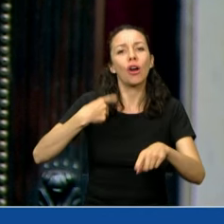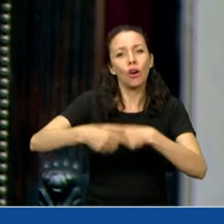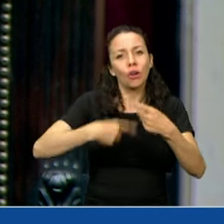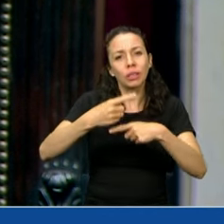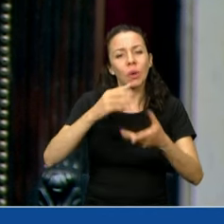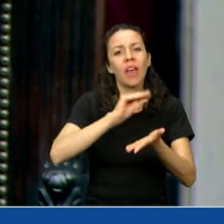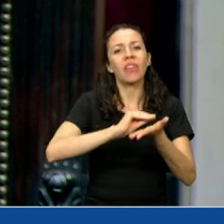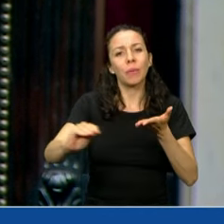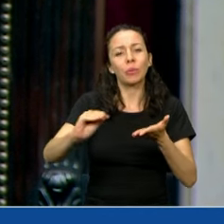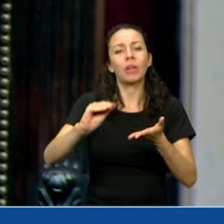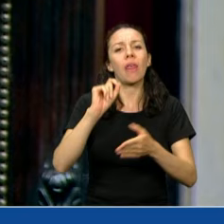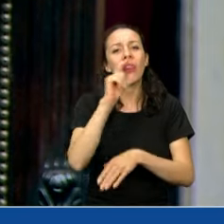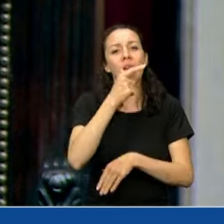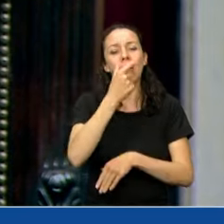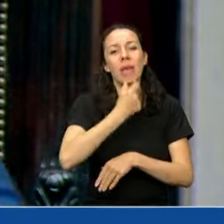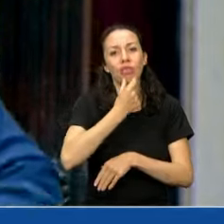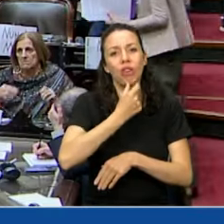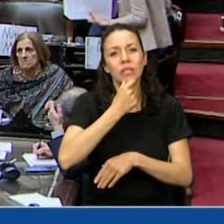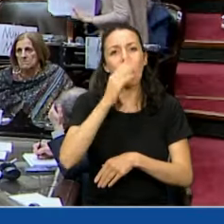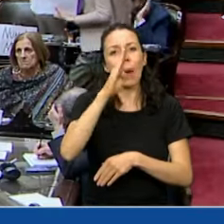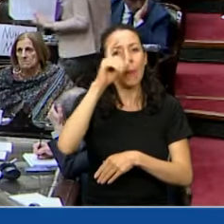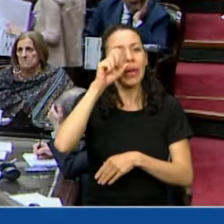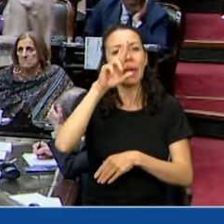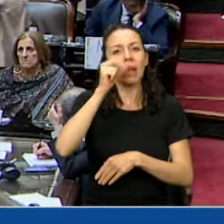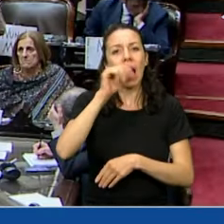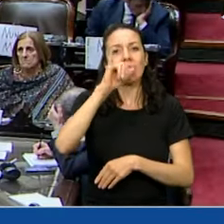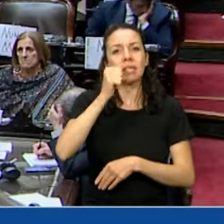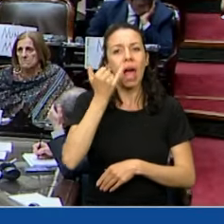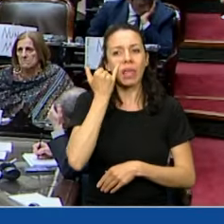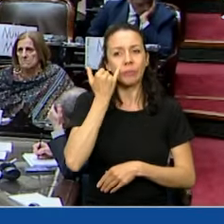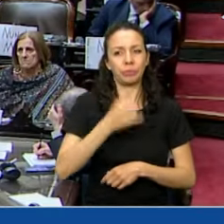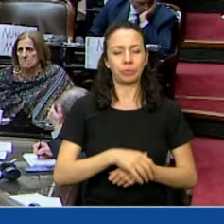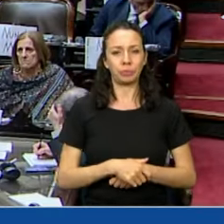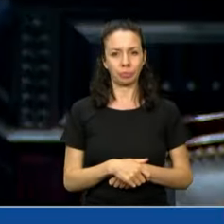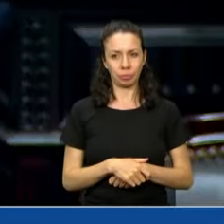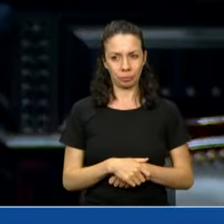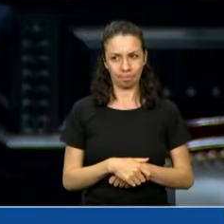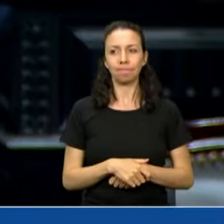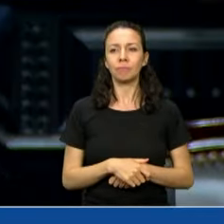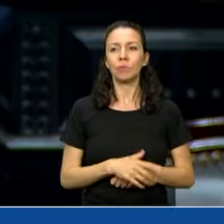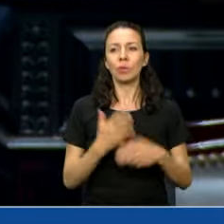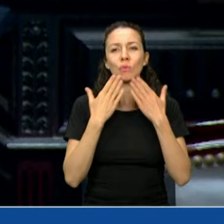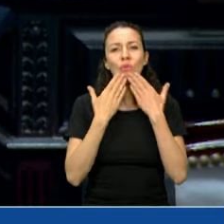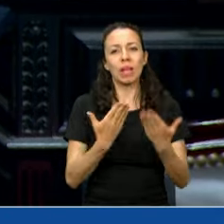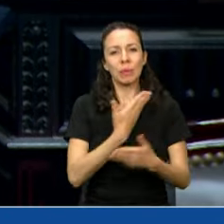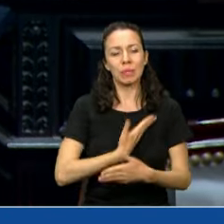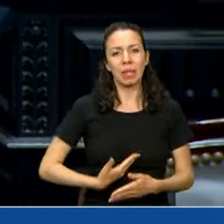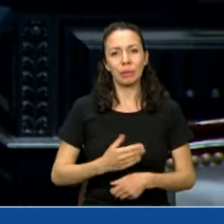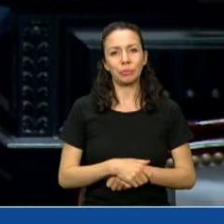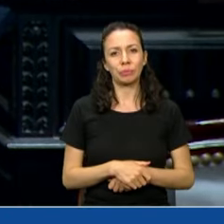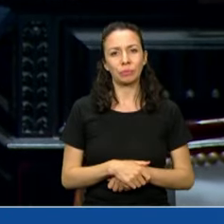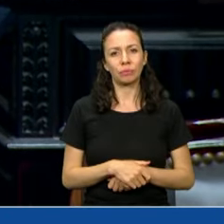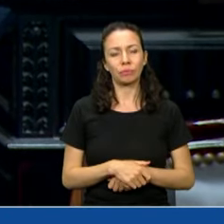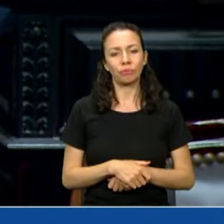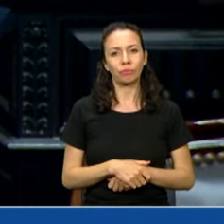diputada por la provincia de Mendoza Pamela verazay Gracias presidente voy